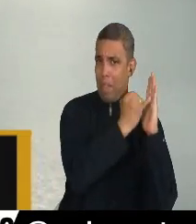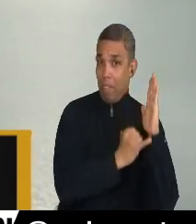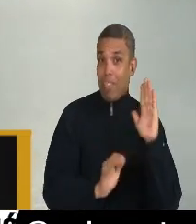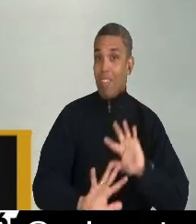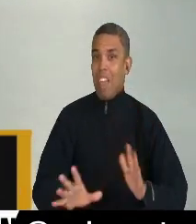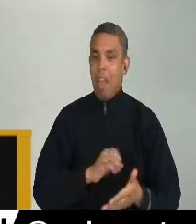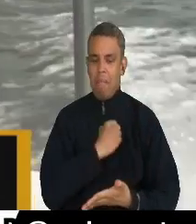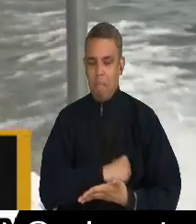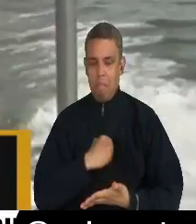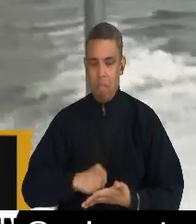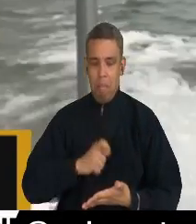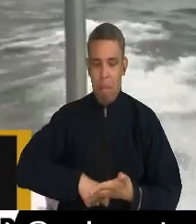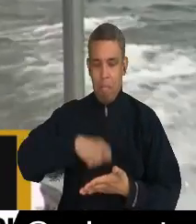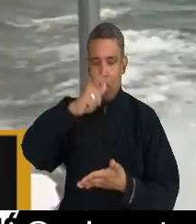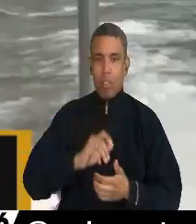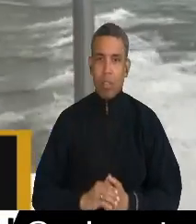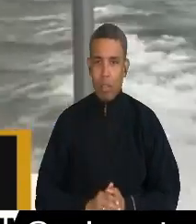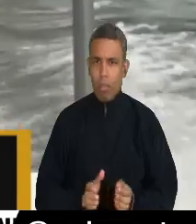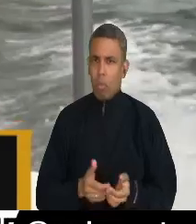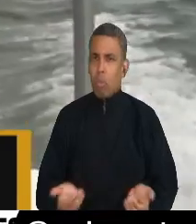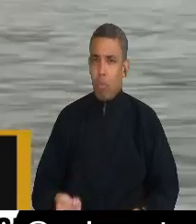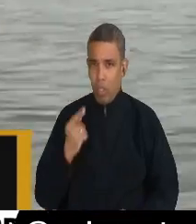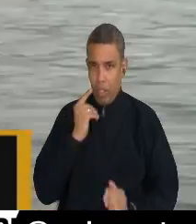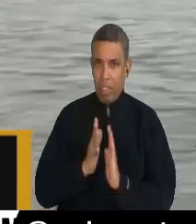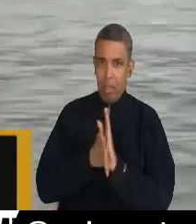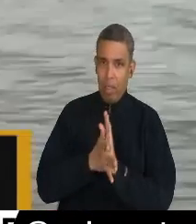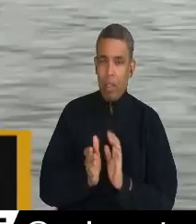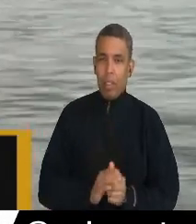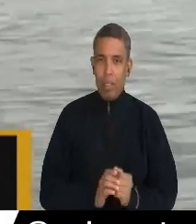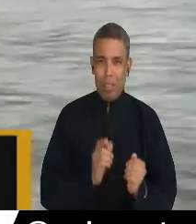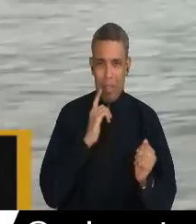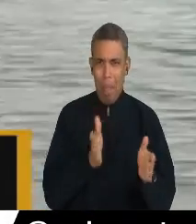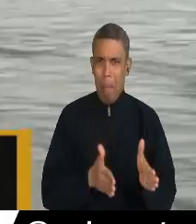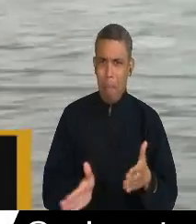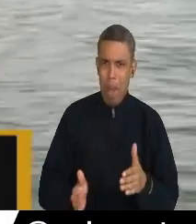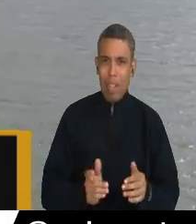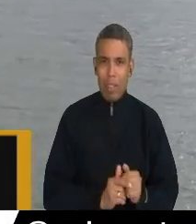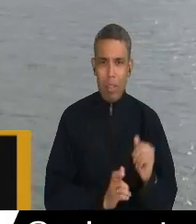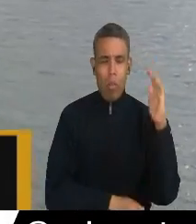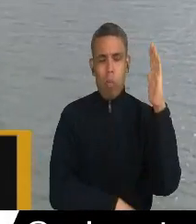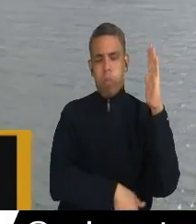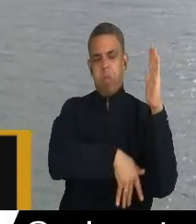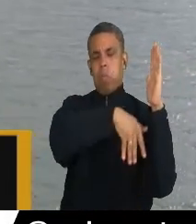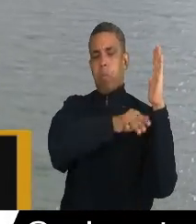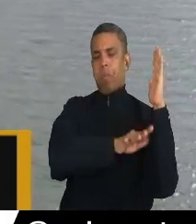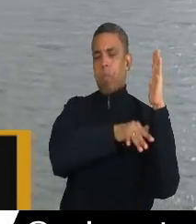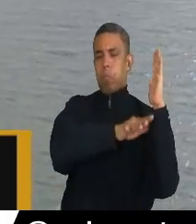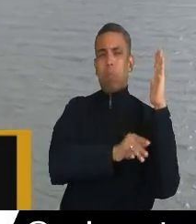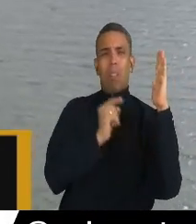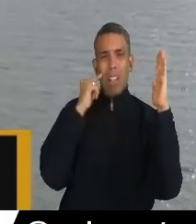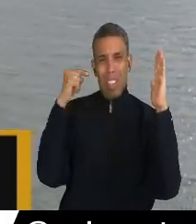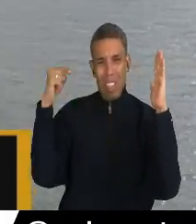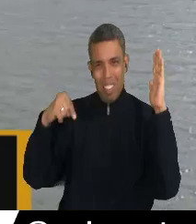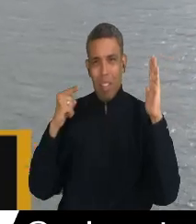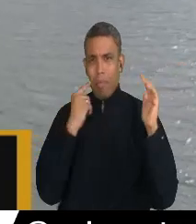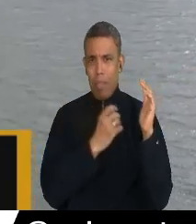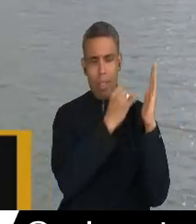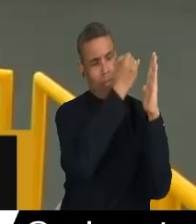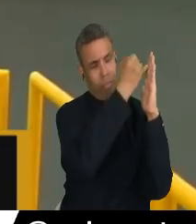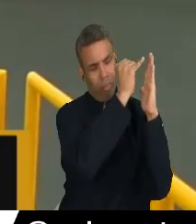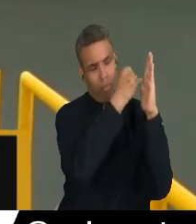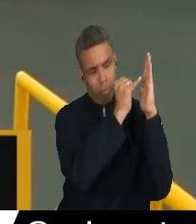En un hecho histórico para el Departamento de Santander, fue aprobado el Plan de Ordenamiento del Embalse Topocoro, el cual reúne los lineamientos y